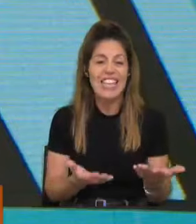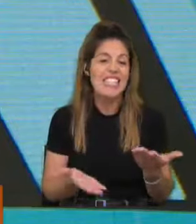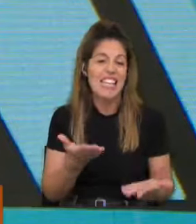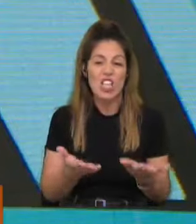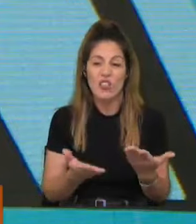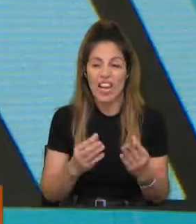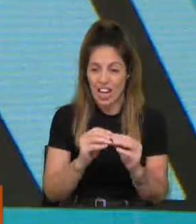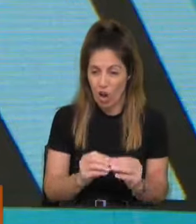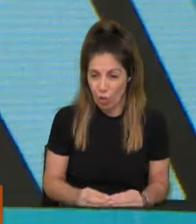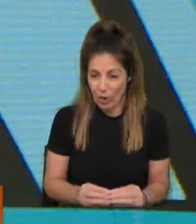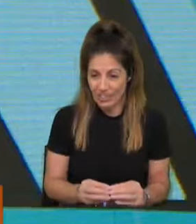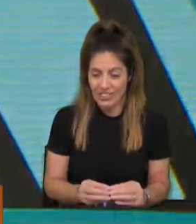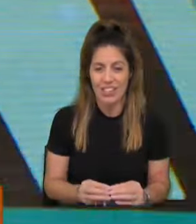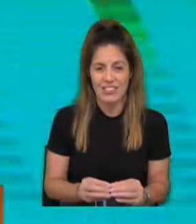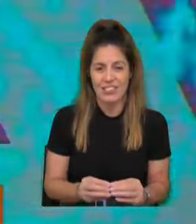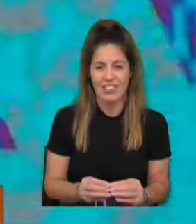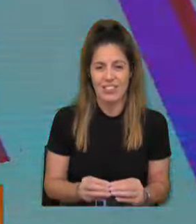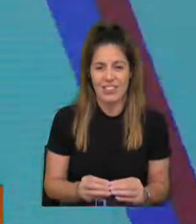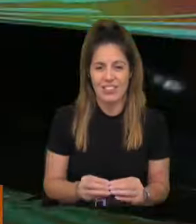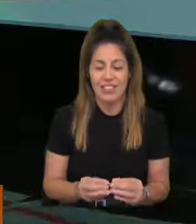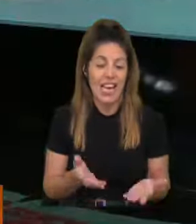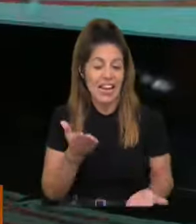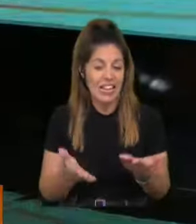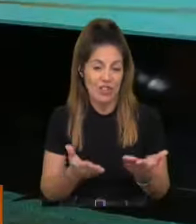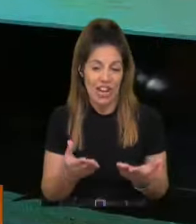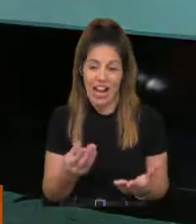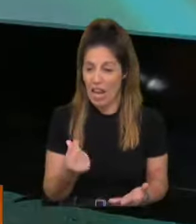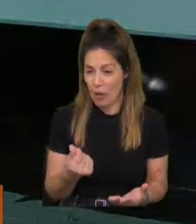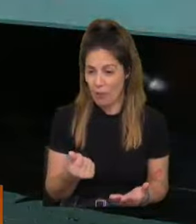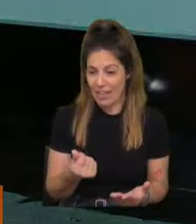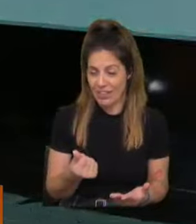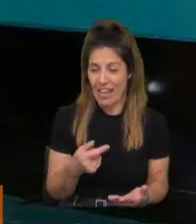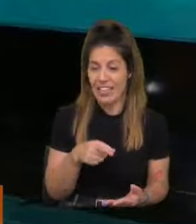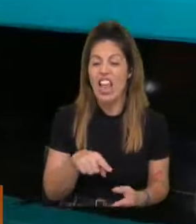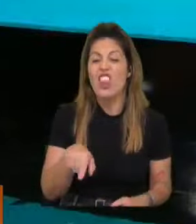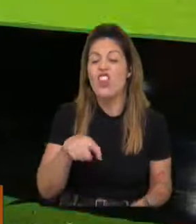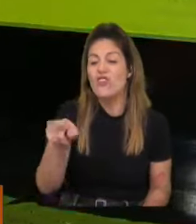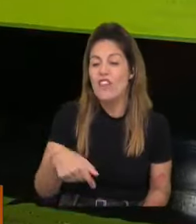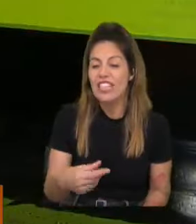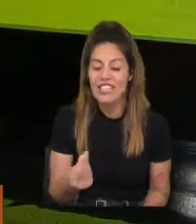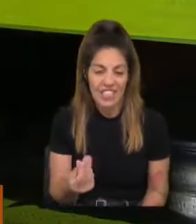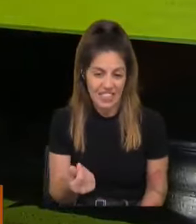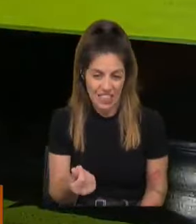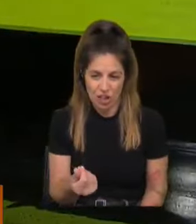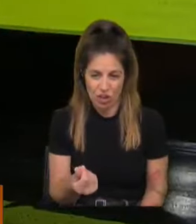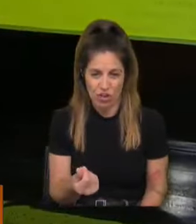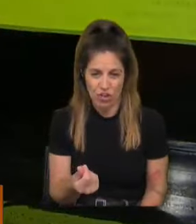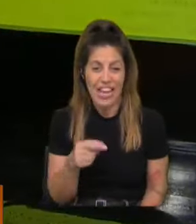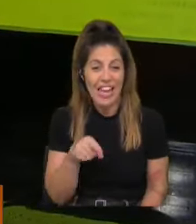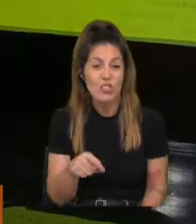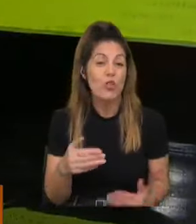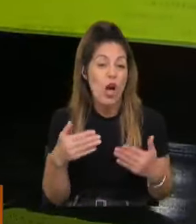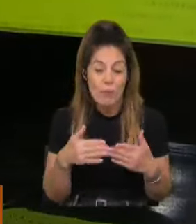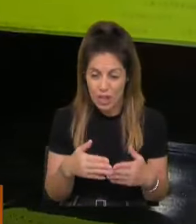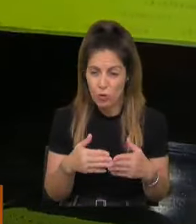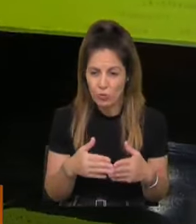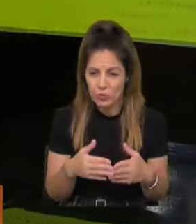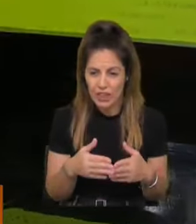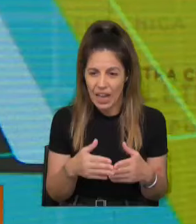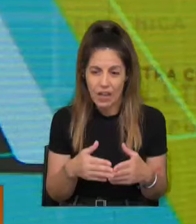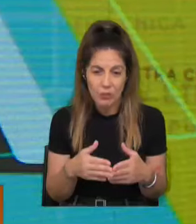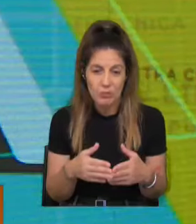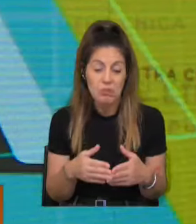achicar el agua del barco en cuanto al equilibrio de plata en lo en lo previsional de dónde va a salir esa plata y es una pregunta me parece